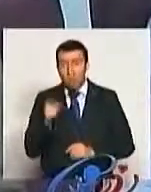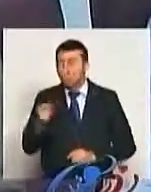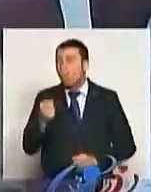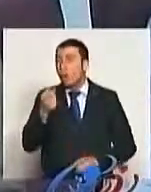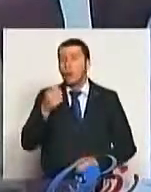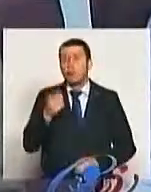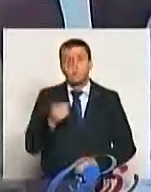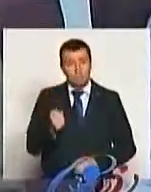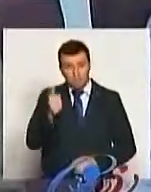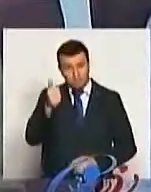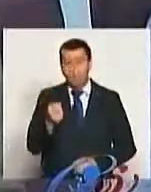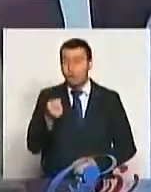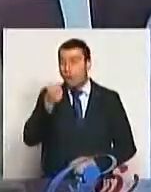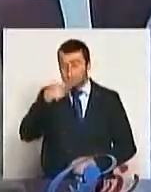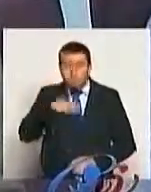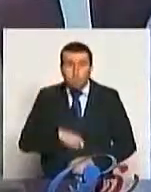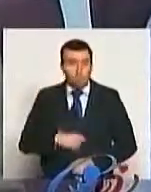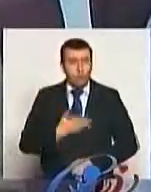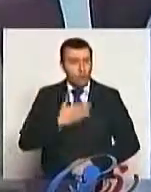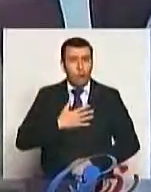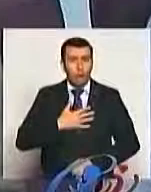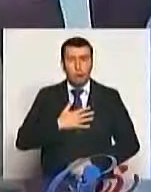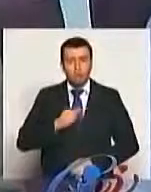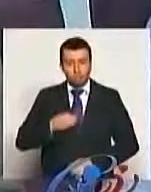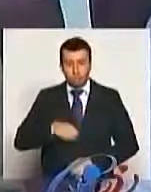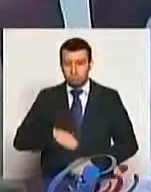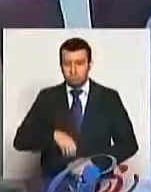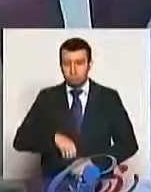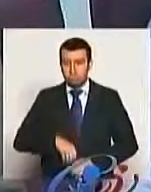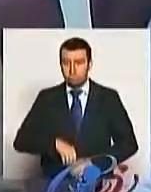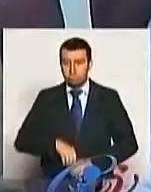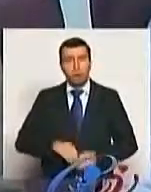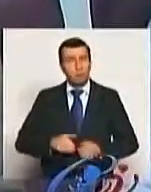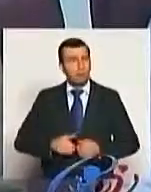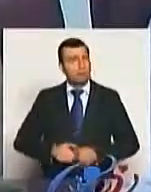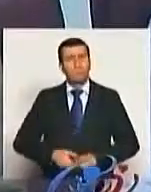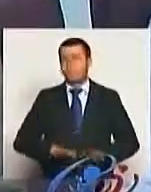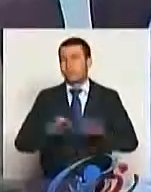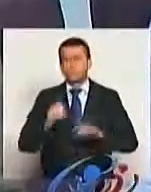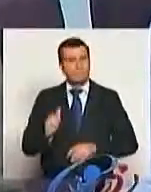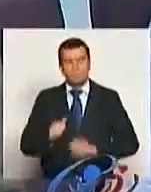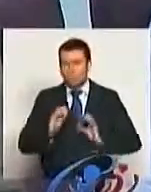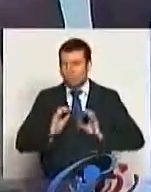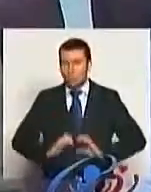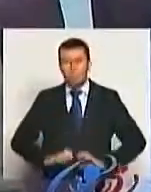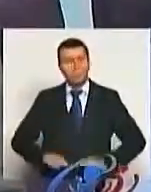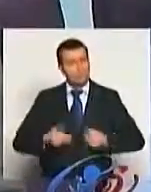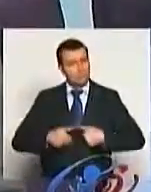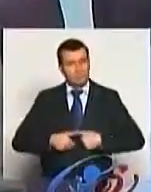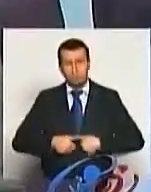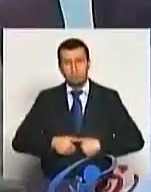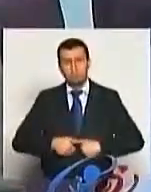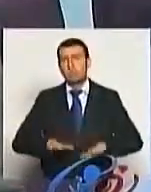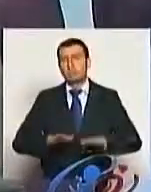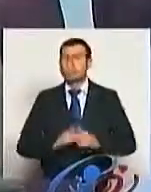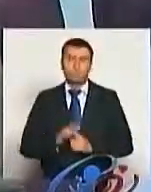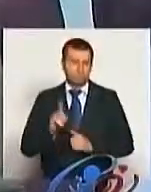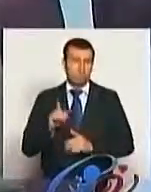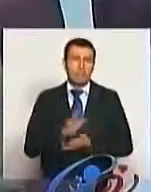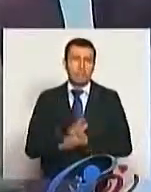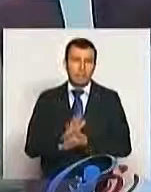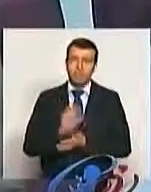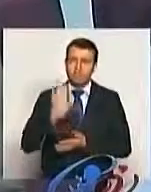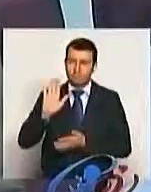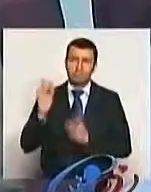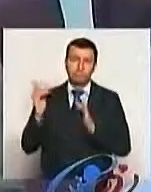cosas, pueden demorarse en unos días más, pero generalmente el organismo los expulsa. Vamos a hablar entonces de